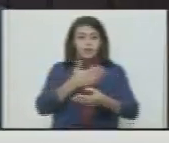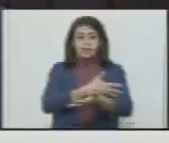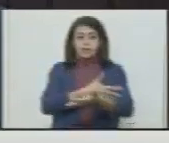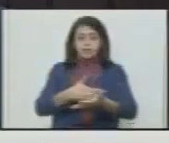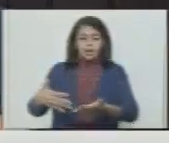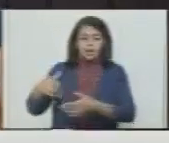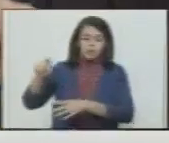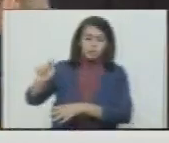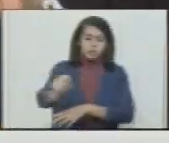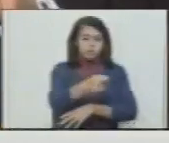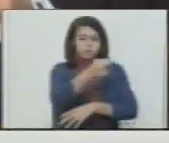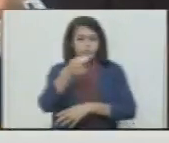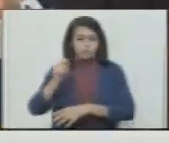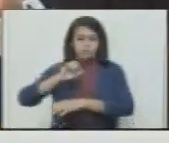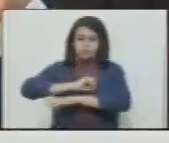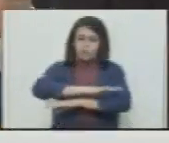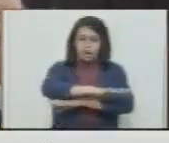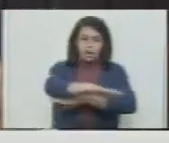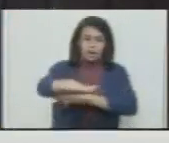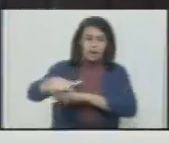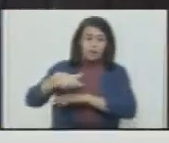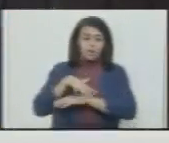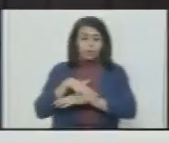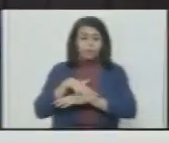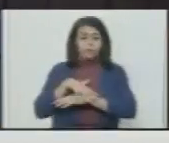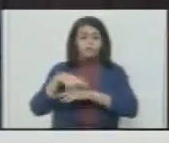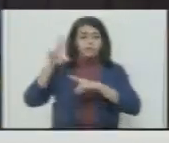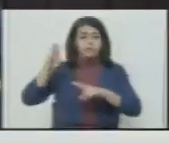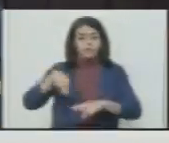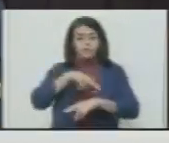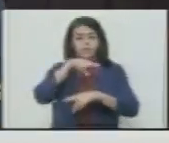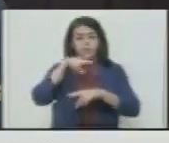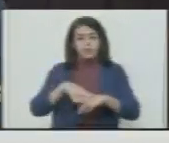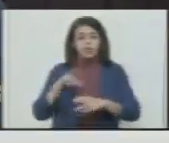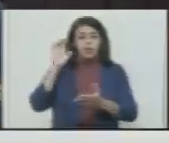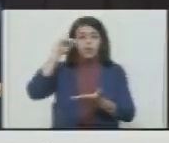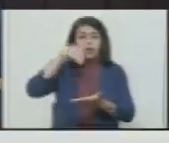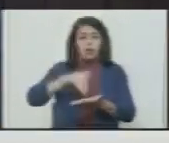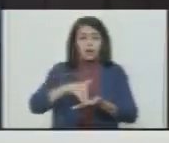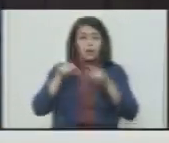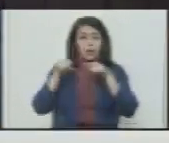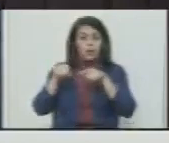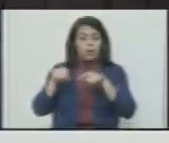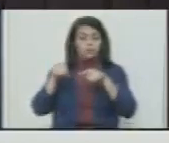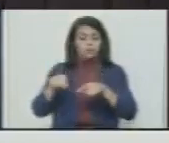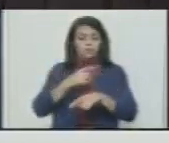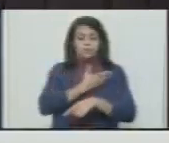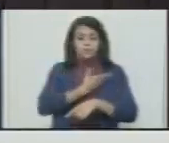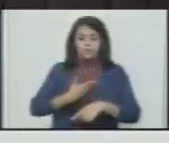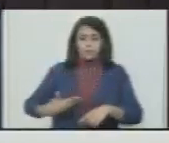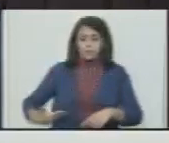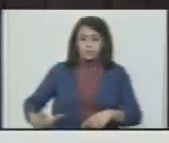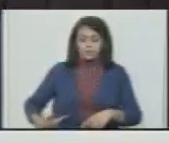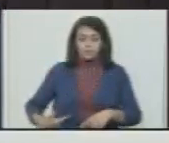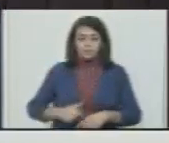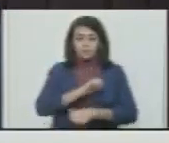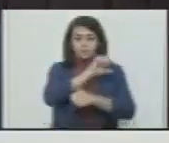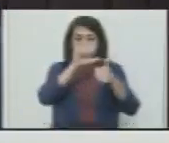con sangre opresora sus campos regó, del himno del Estado Aragua. Señor